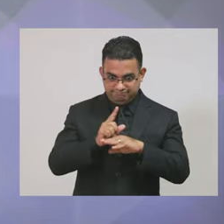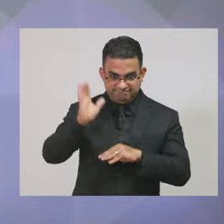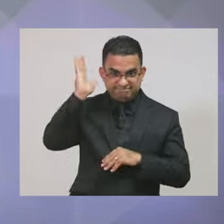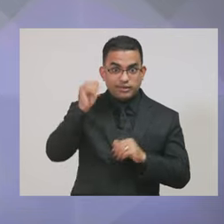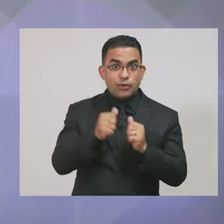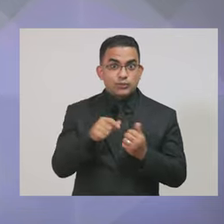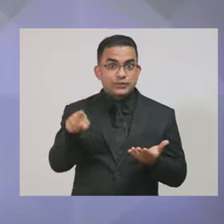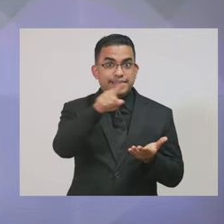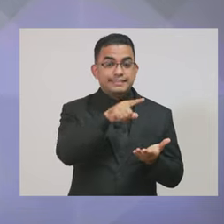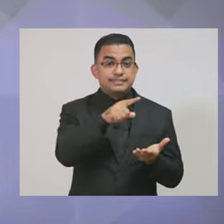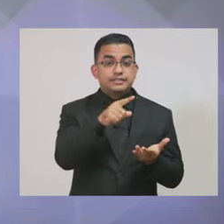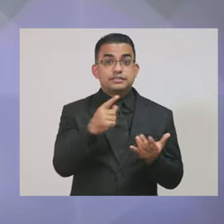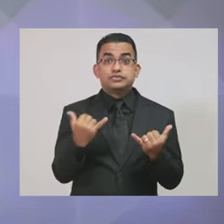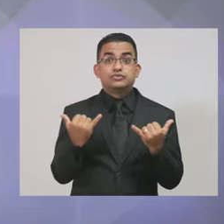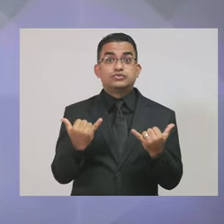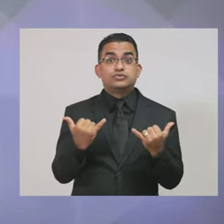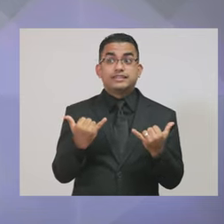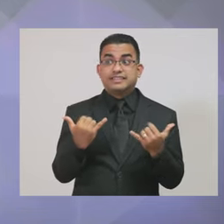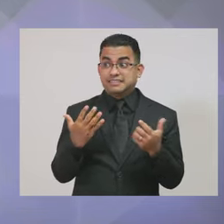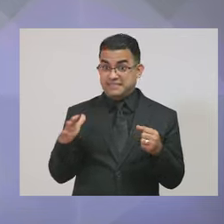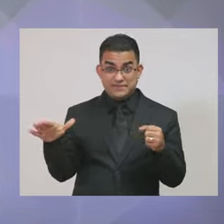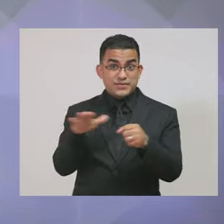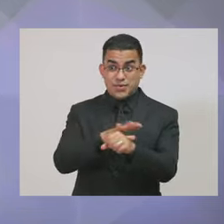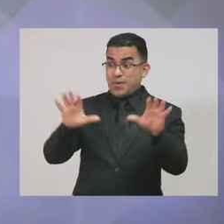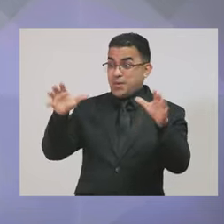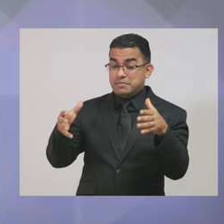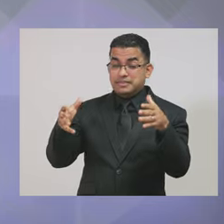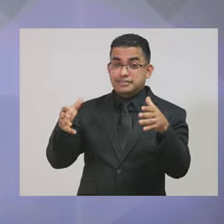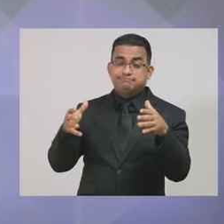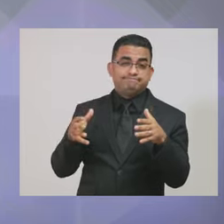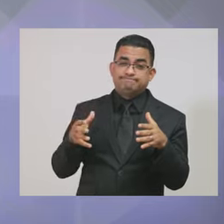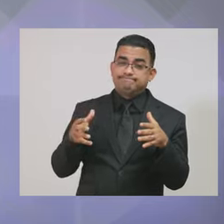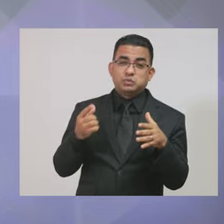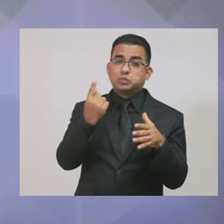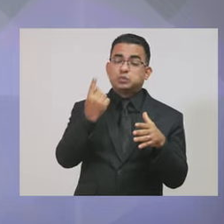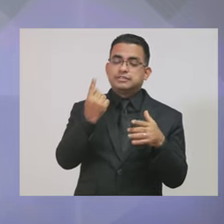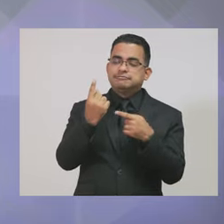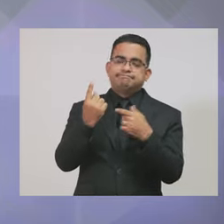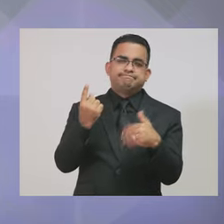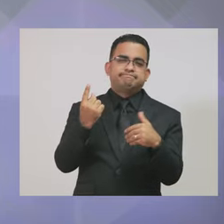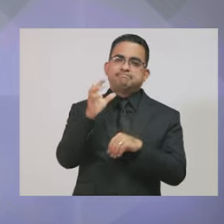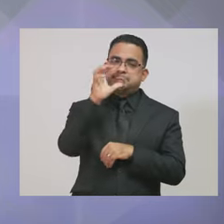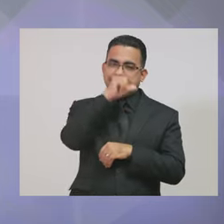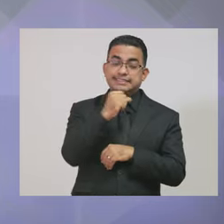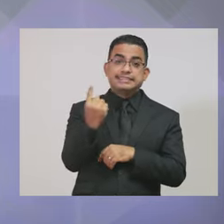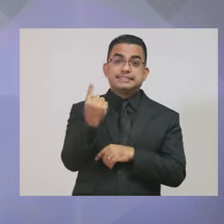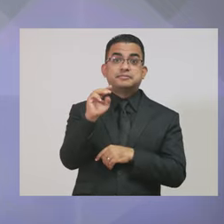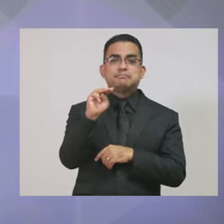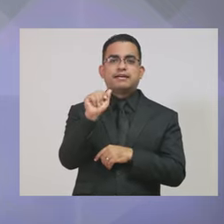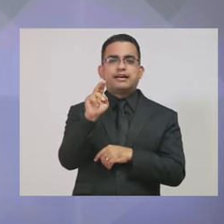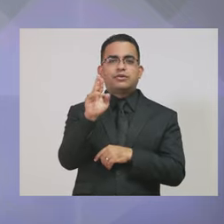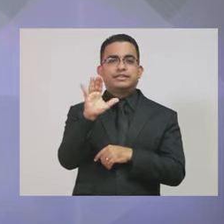de dirigirme a ustedes es que hoy no están todos los que deberían estar aquí nos falta una pieza clave